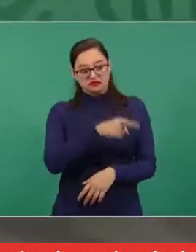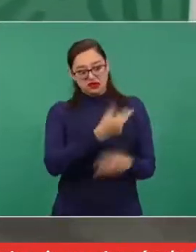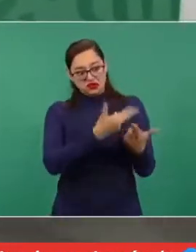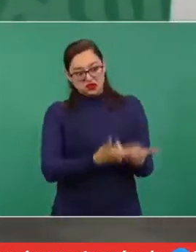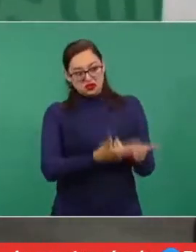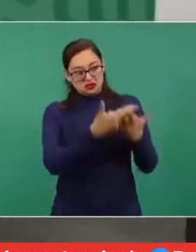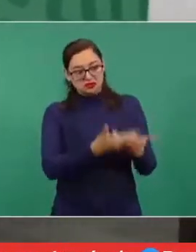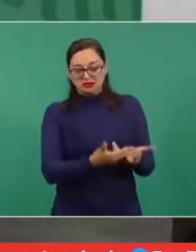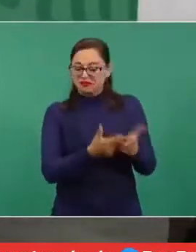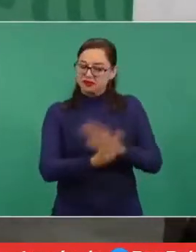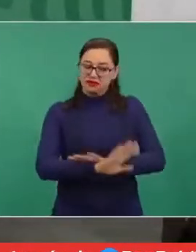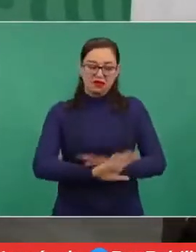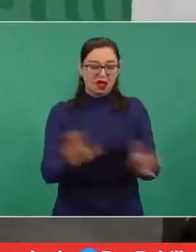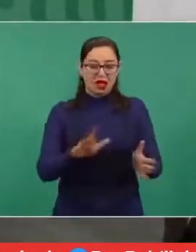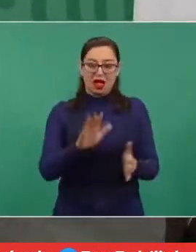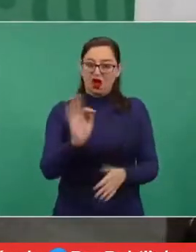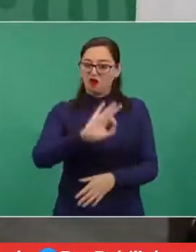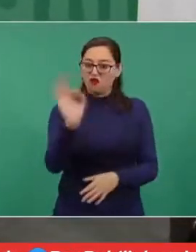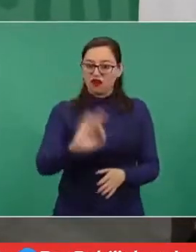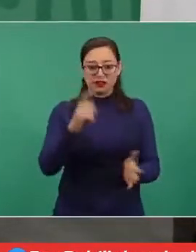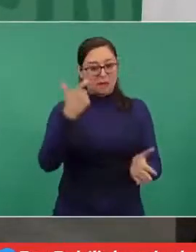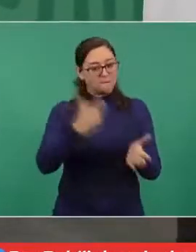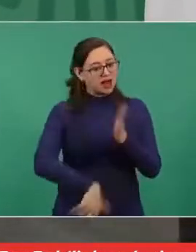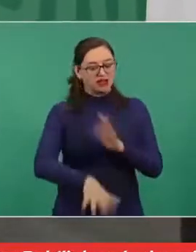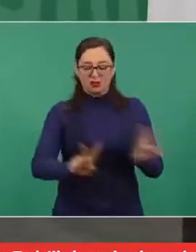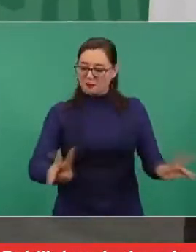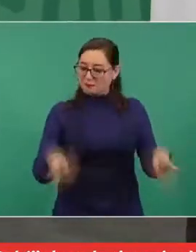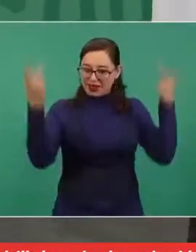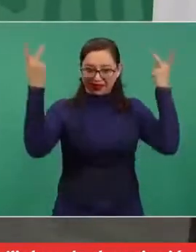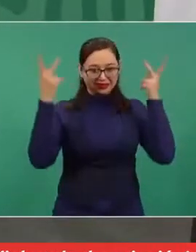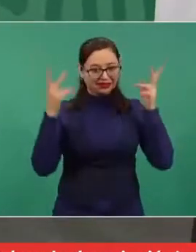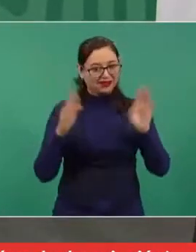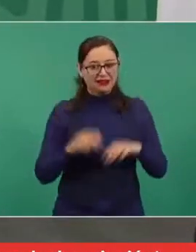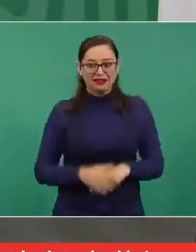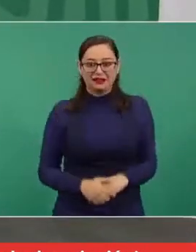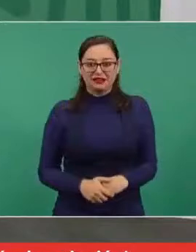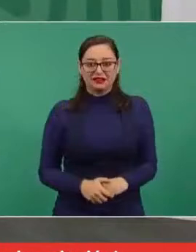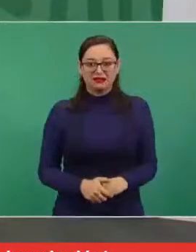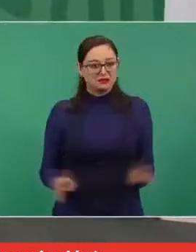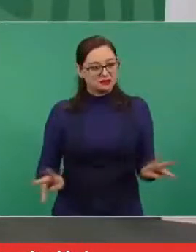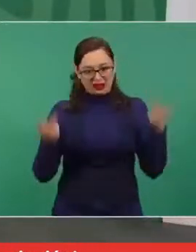a menor precio para no perder tanto.